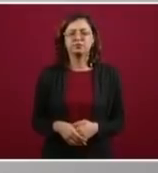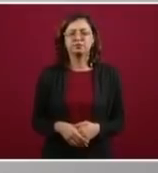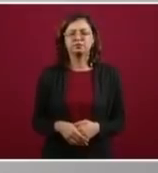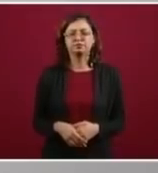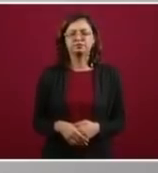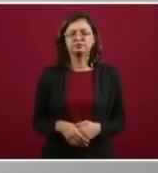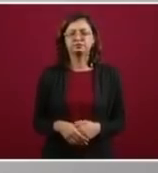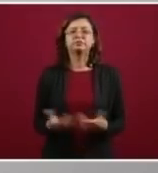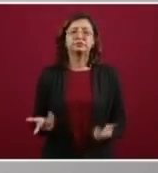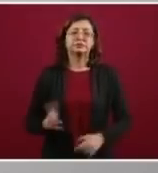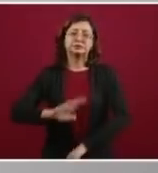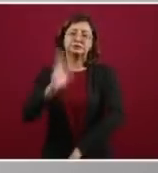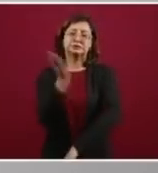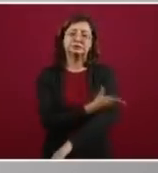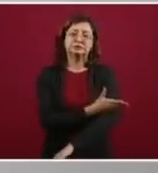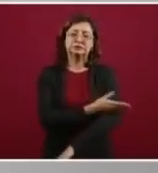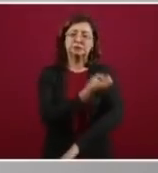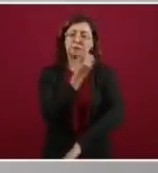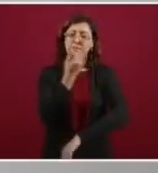le quitaron el brazo